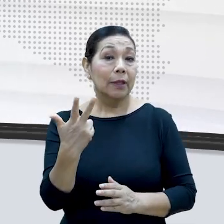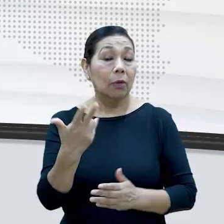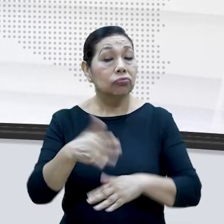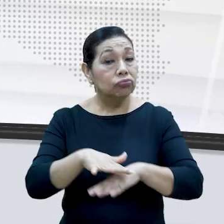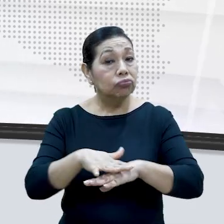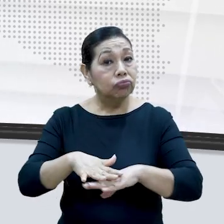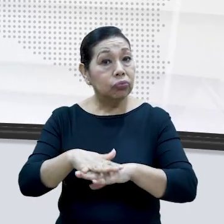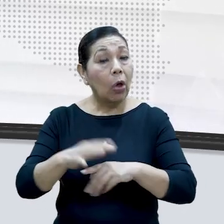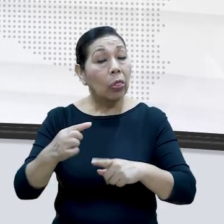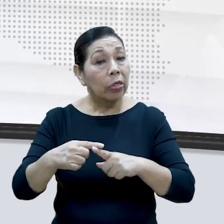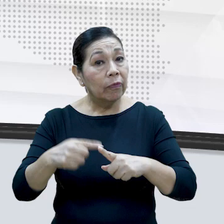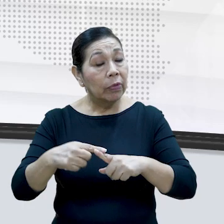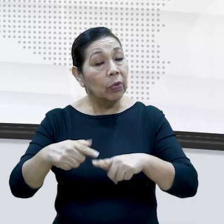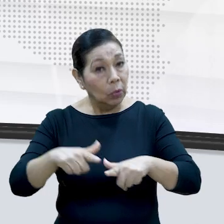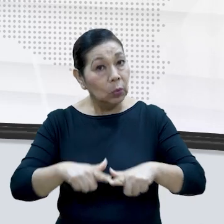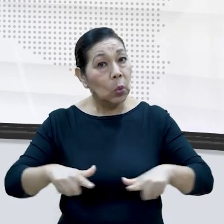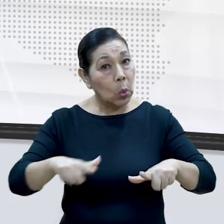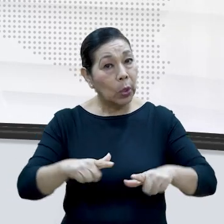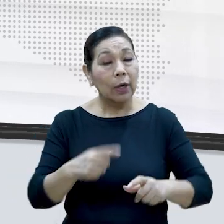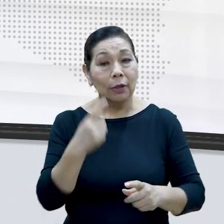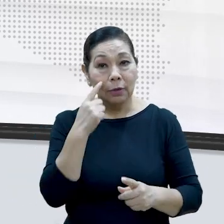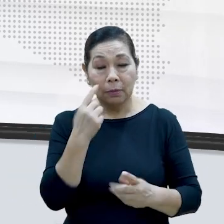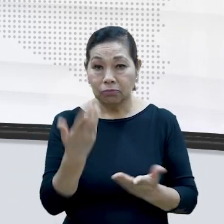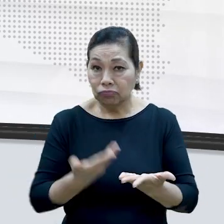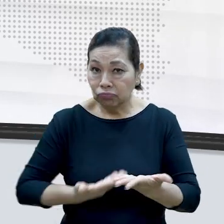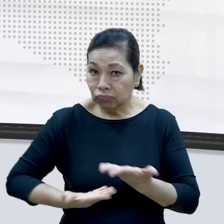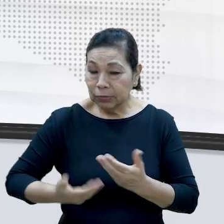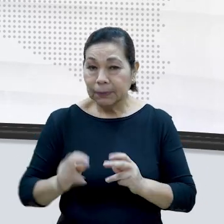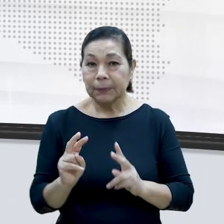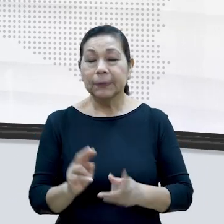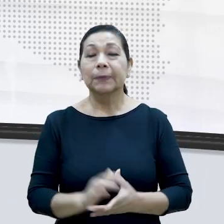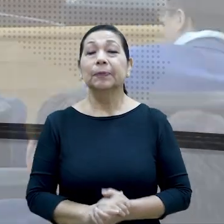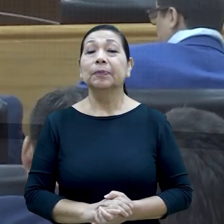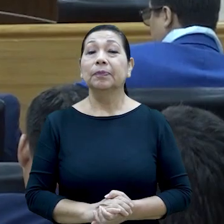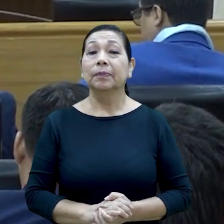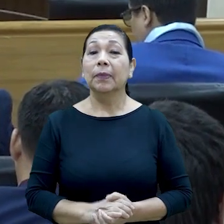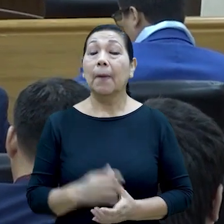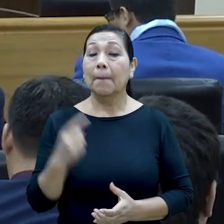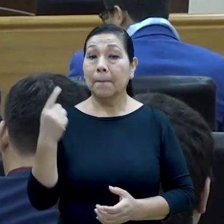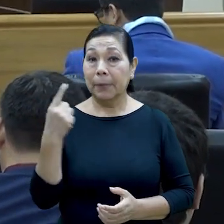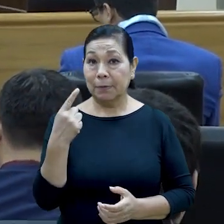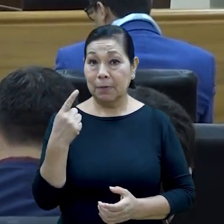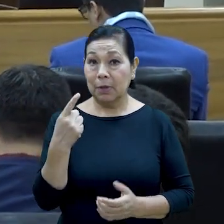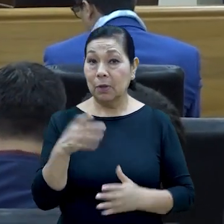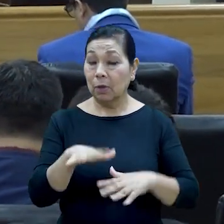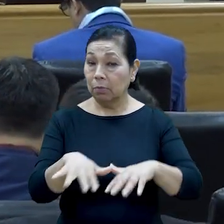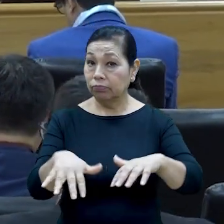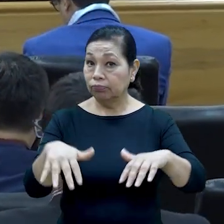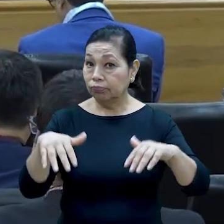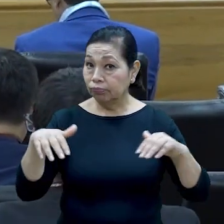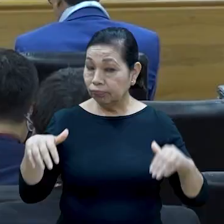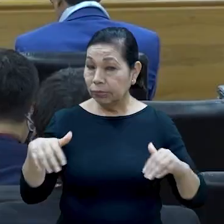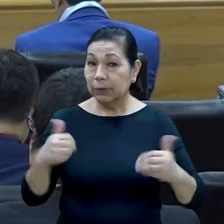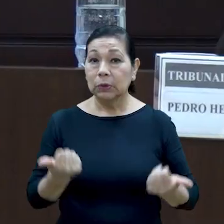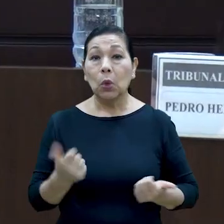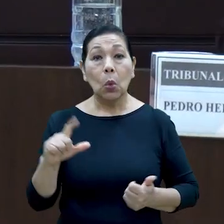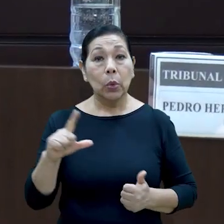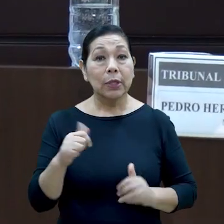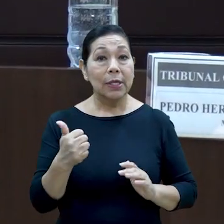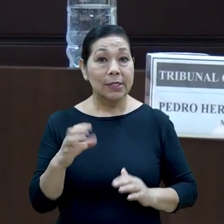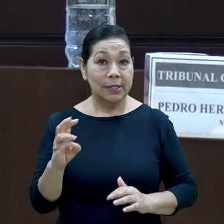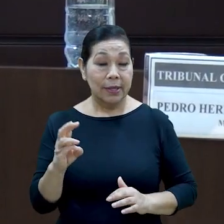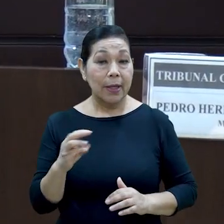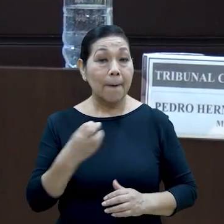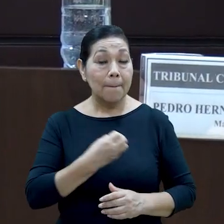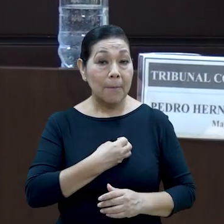123 causas de diversas jurisdicciones del país. Conozcamos los procesos vistos. La Sala Primera sesionó en audiencia pública el